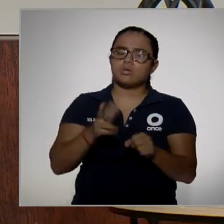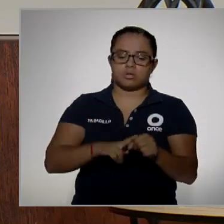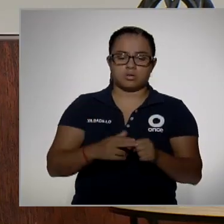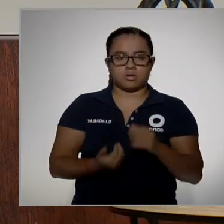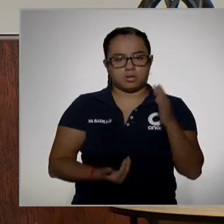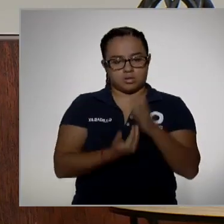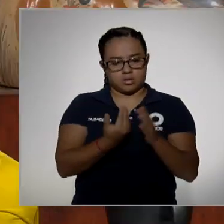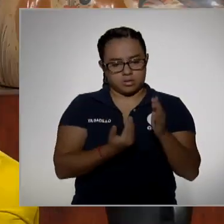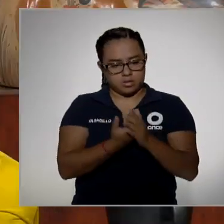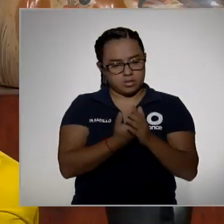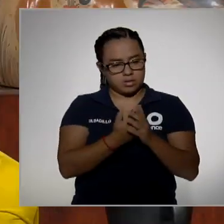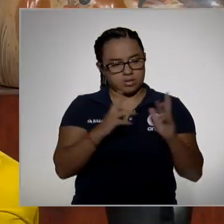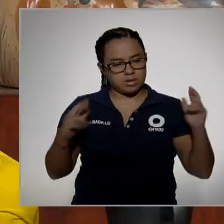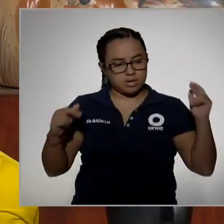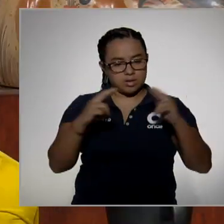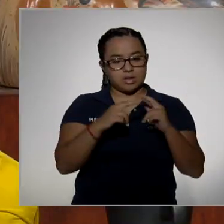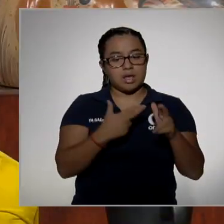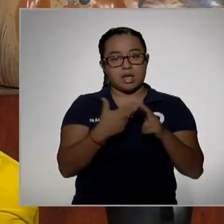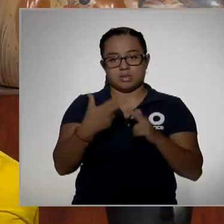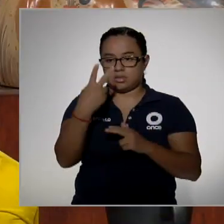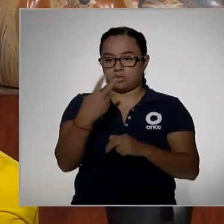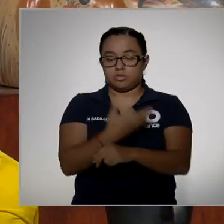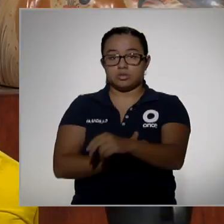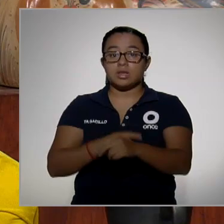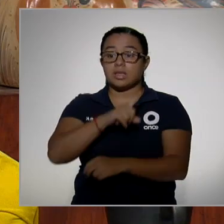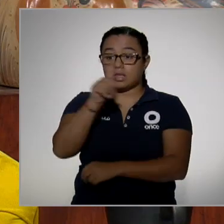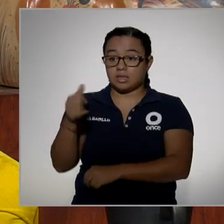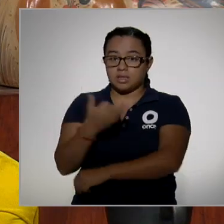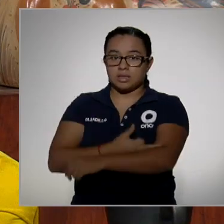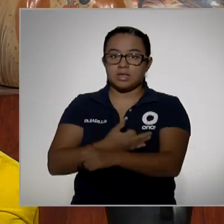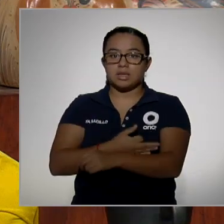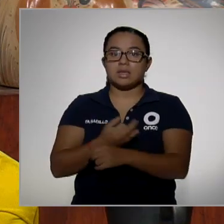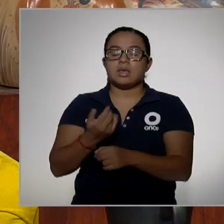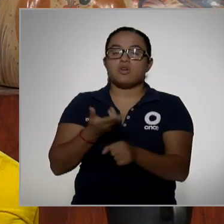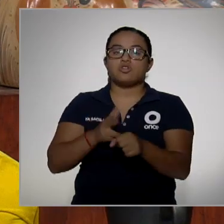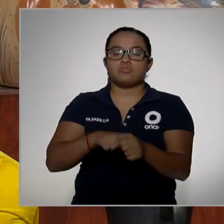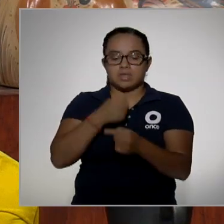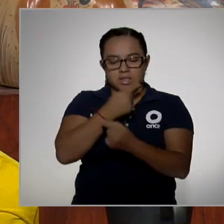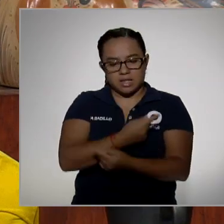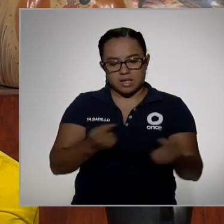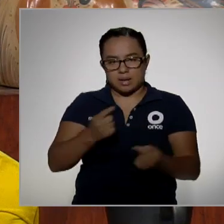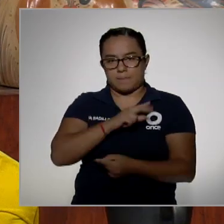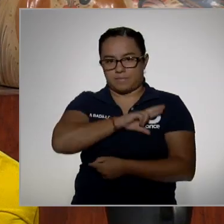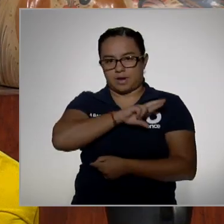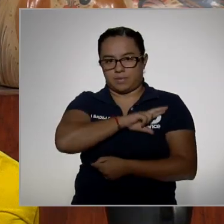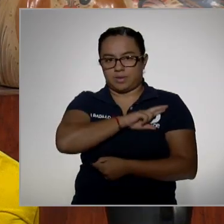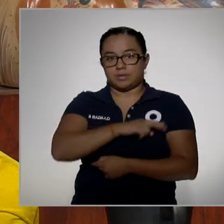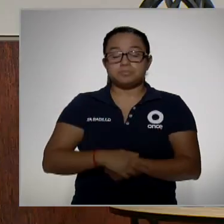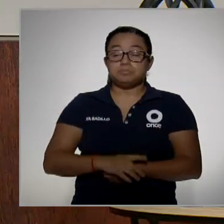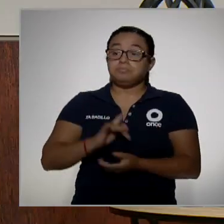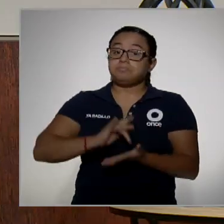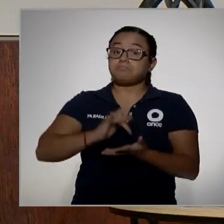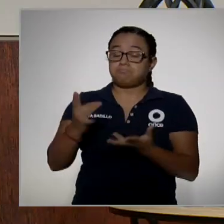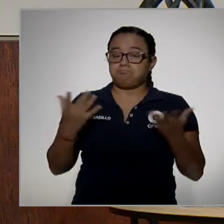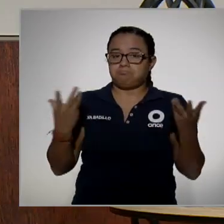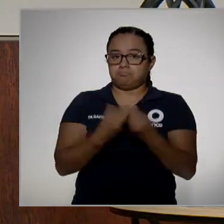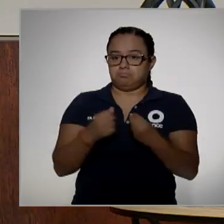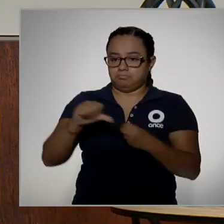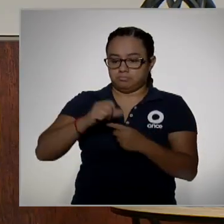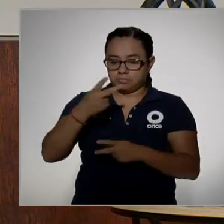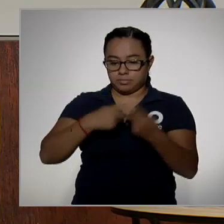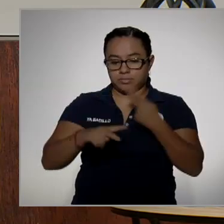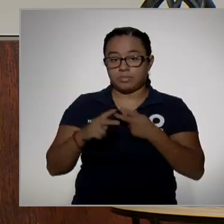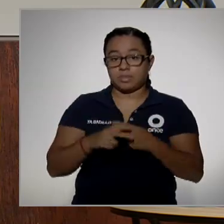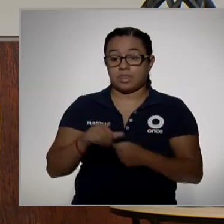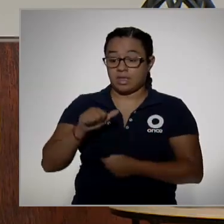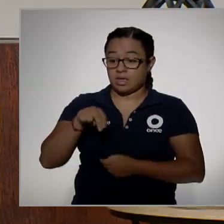en la mañana en el hospital de raza hasta las dos de la tarde y en la tarde hospital infantil privado a sus órdenes porque somos los gracias por estar aquí con nosotros en este programa que como